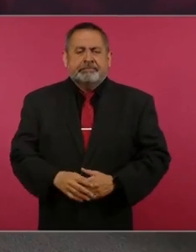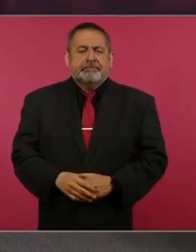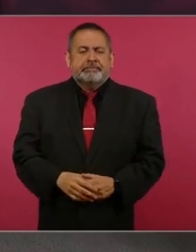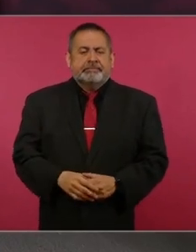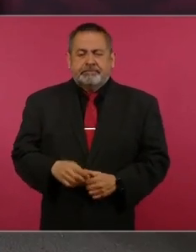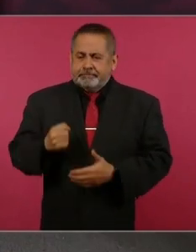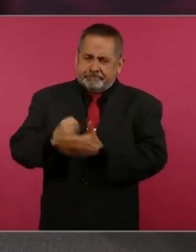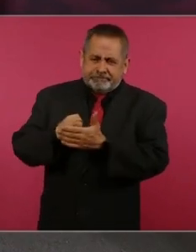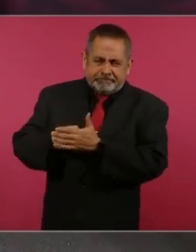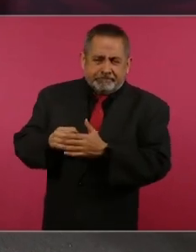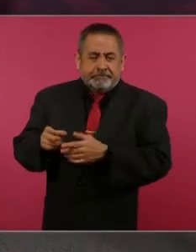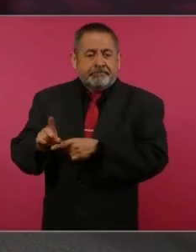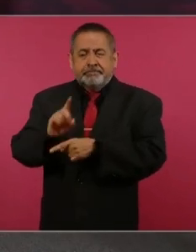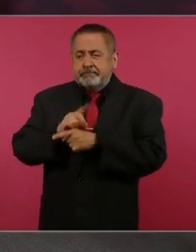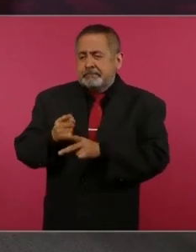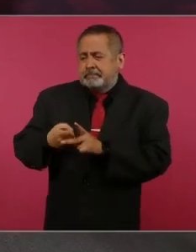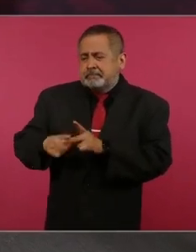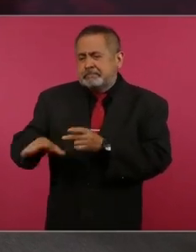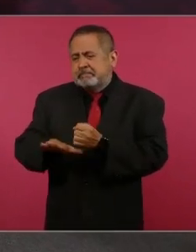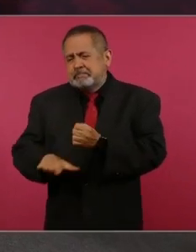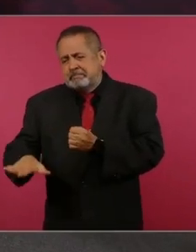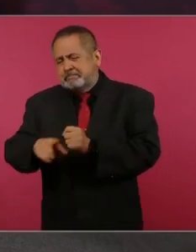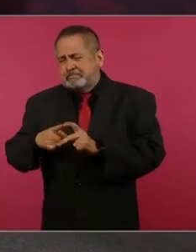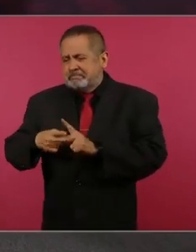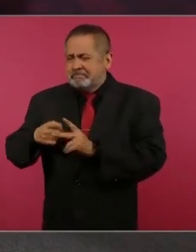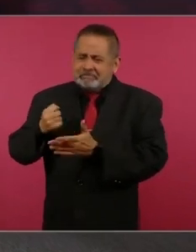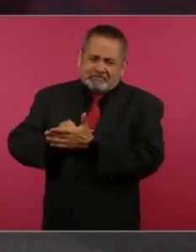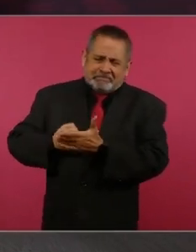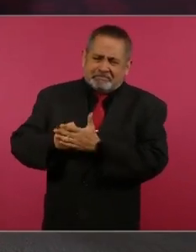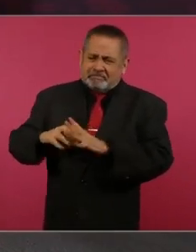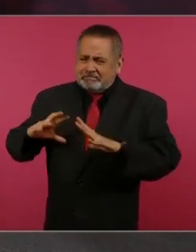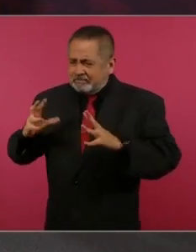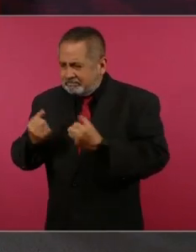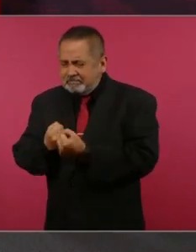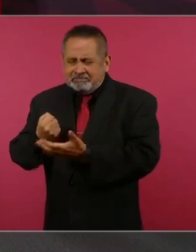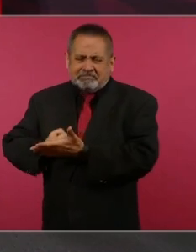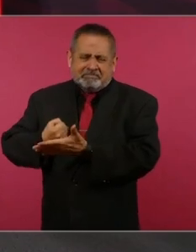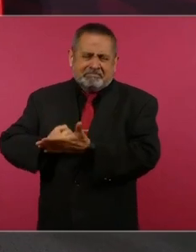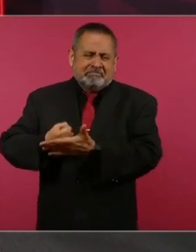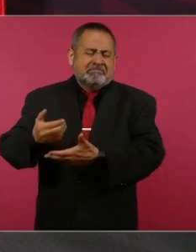Este movimiento se hizo desde abajo y entre todos.